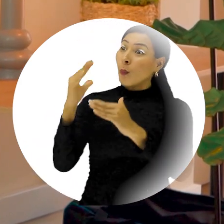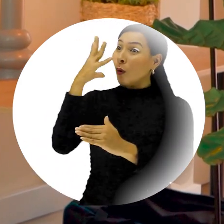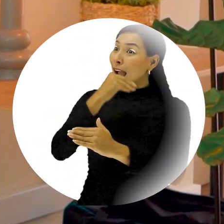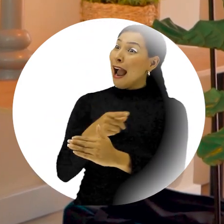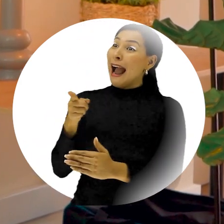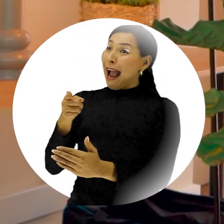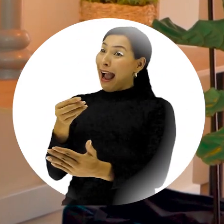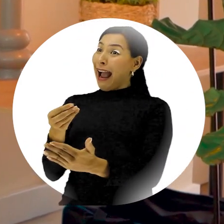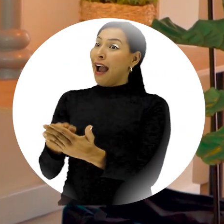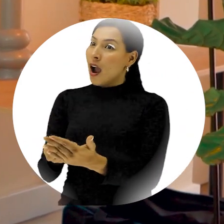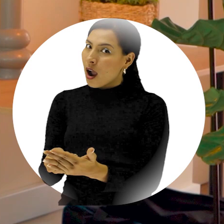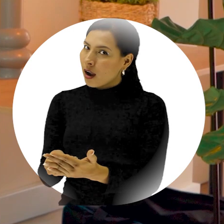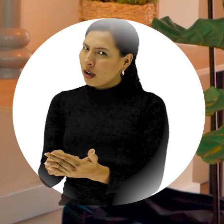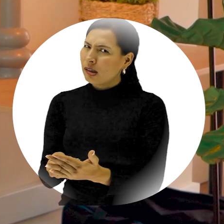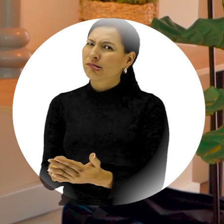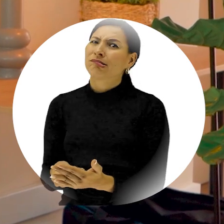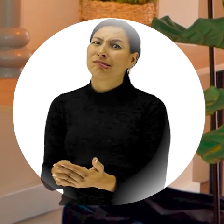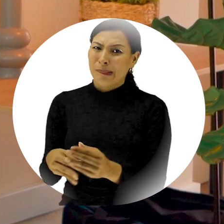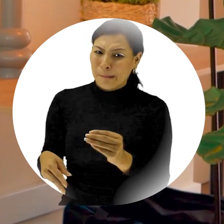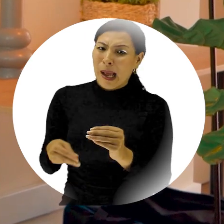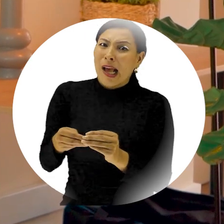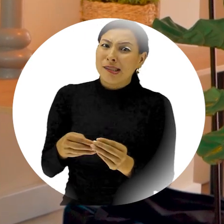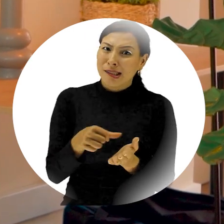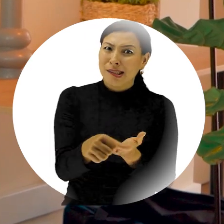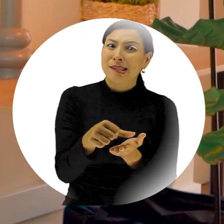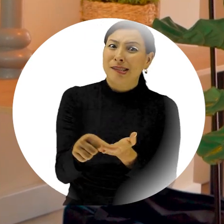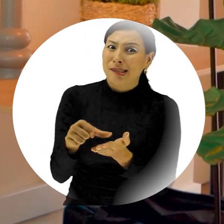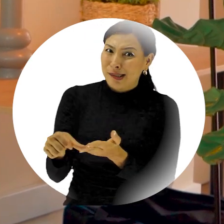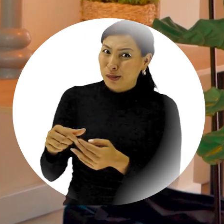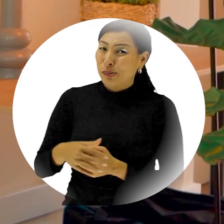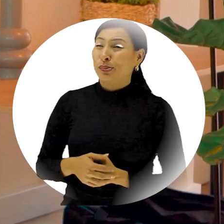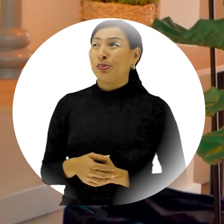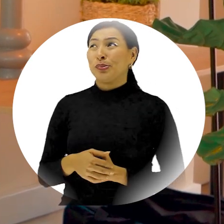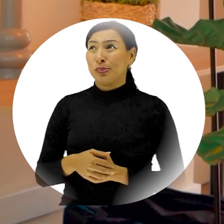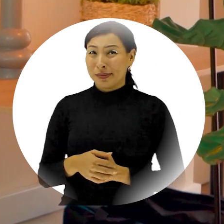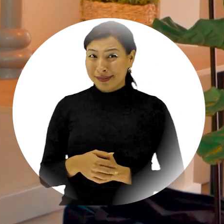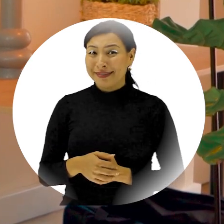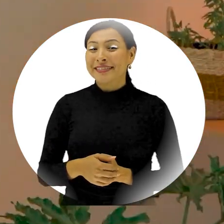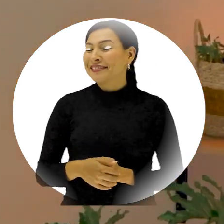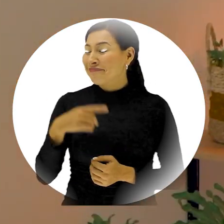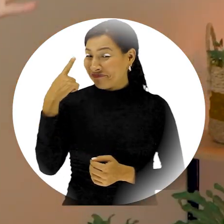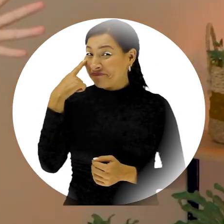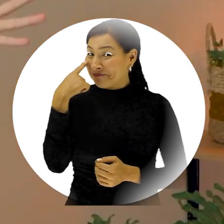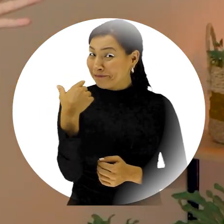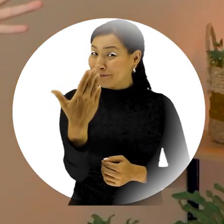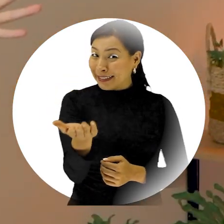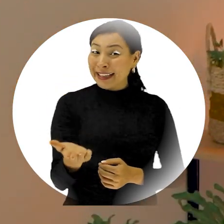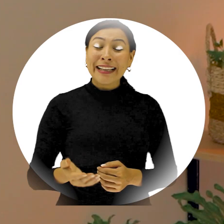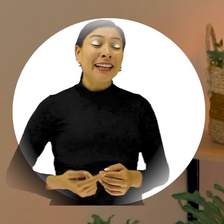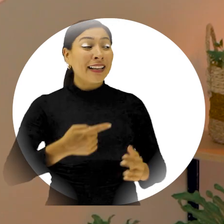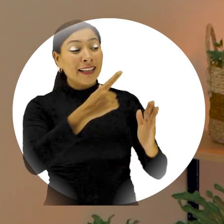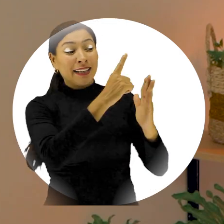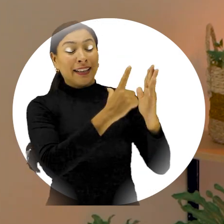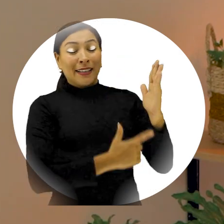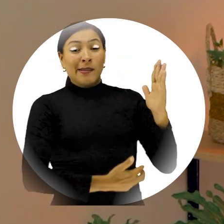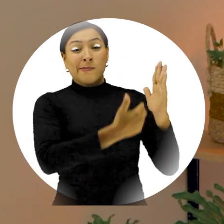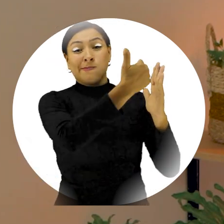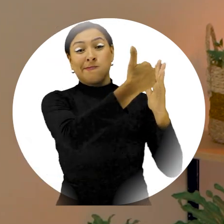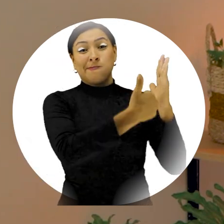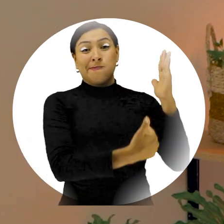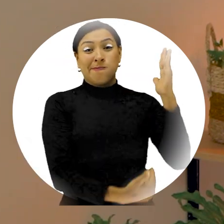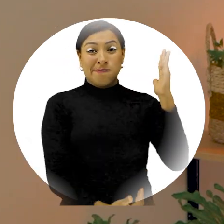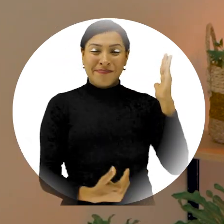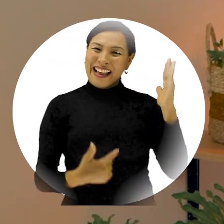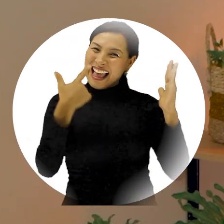notariales. Porque aparte de que uno paga el apartamento, hay como unos gasticos allí adicionales que hay que tener en cuenta. Una vez ustedes encuentren el inmueble que les dé